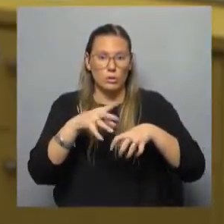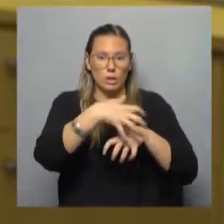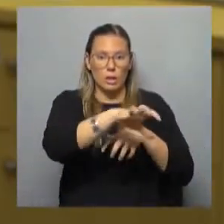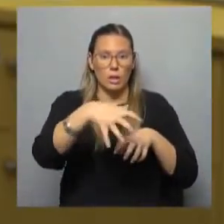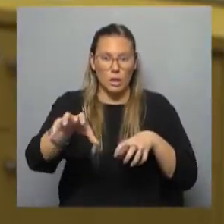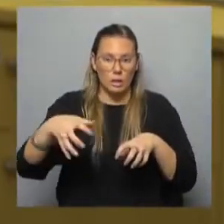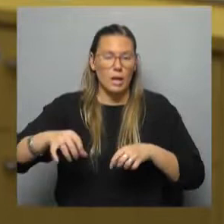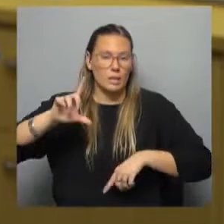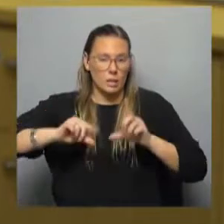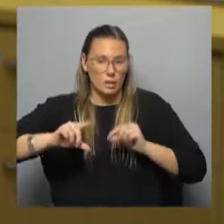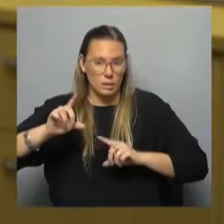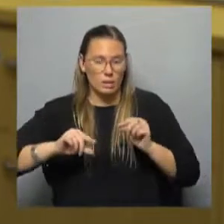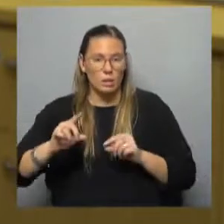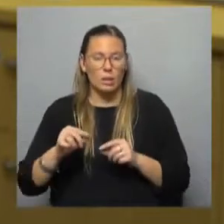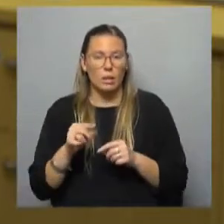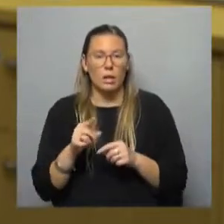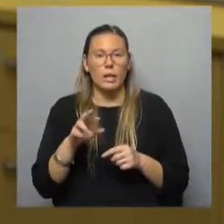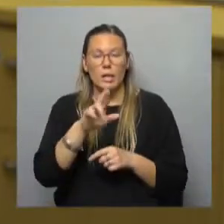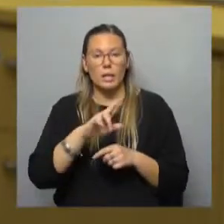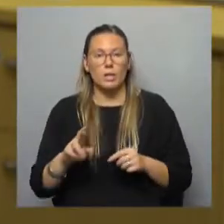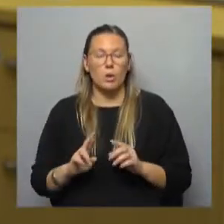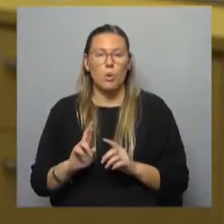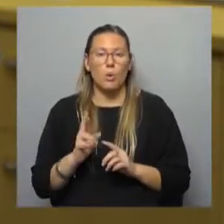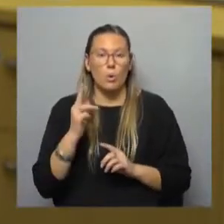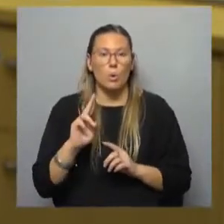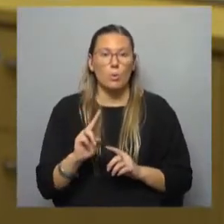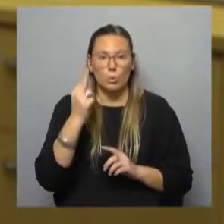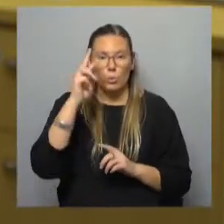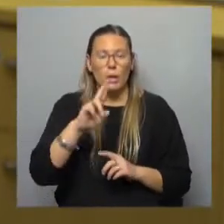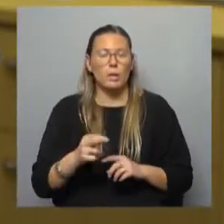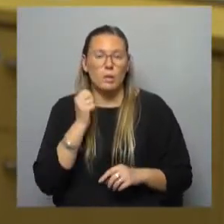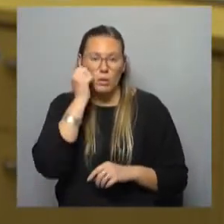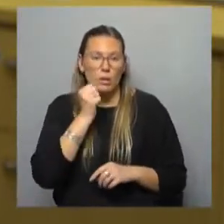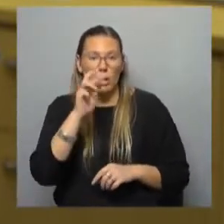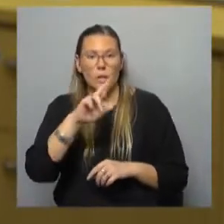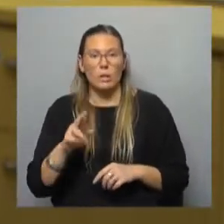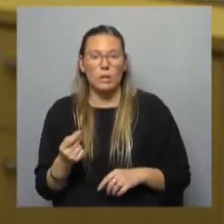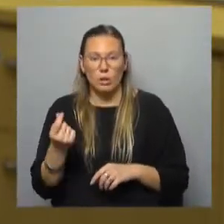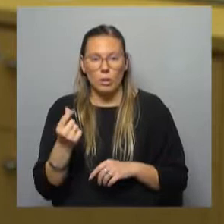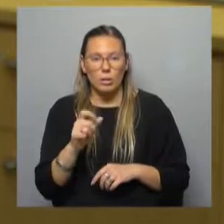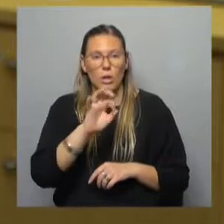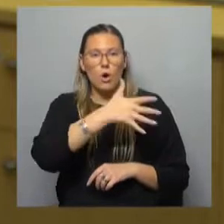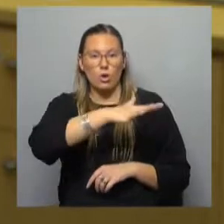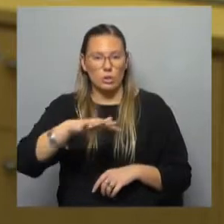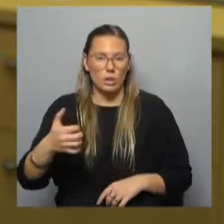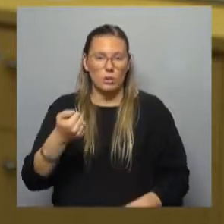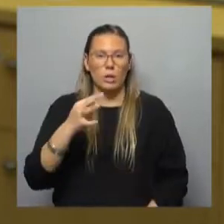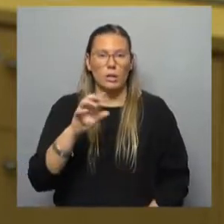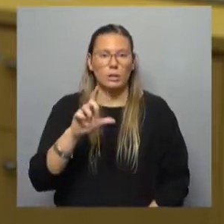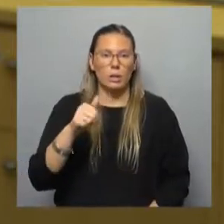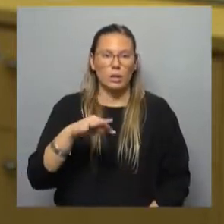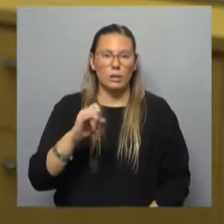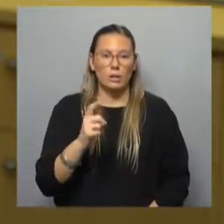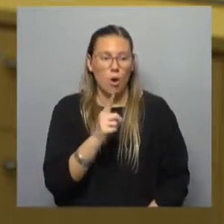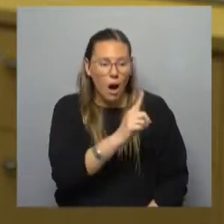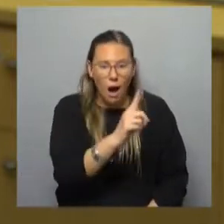estadísticas que comprenden el río Uruguay, el río Negro, el río de la Plata y el océano Atlántico. Cada una de